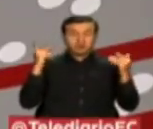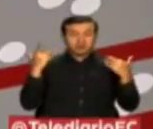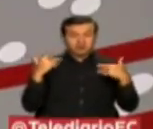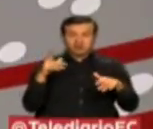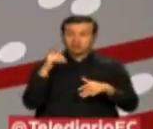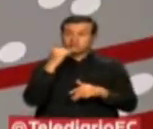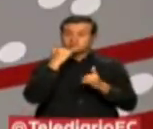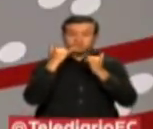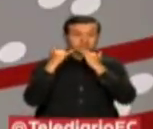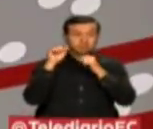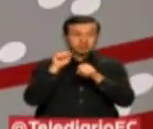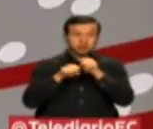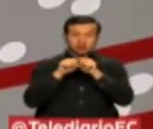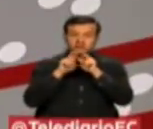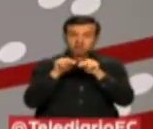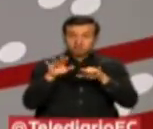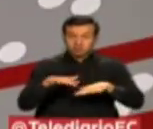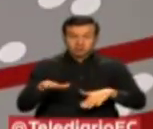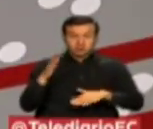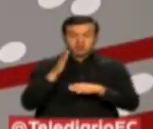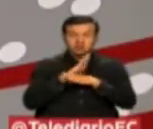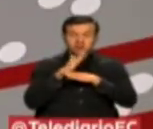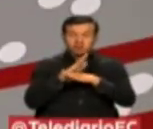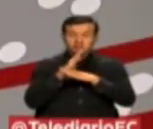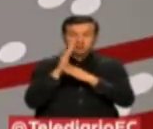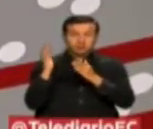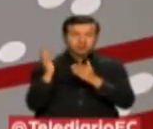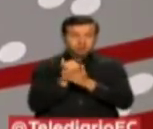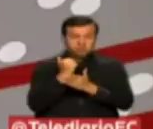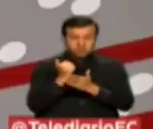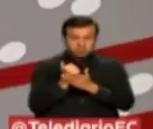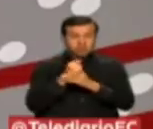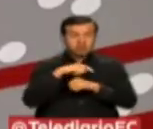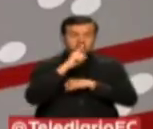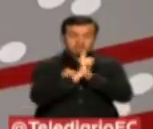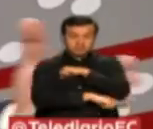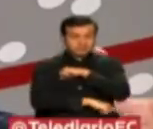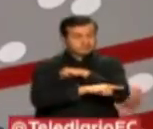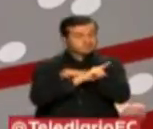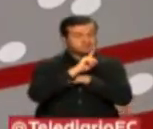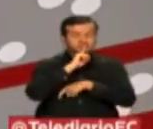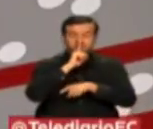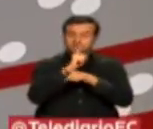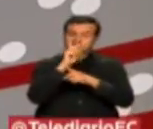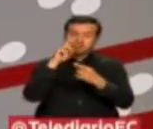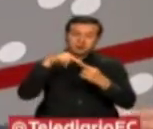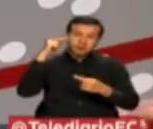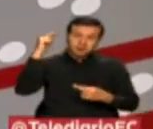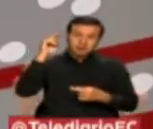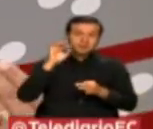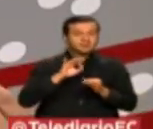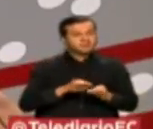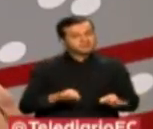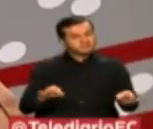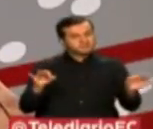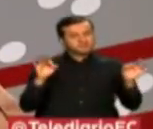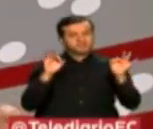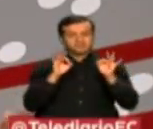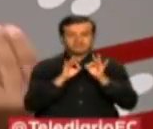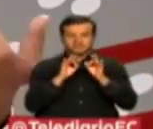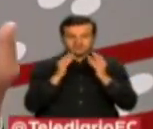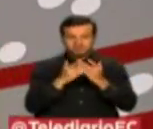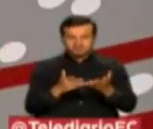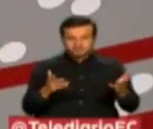por delitos ambientales vinculados a la pesca de tiburón en Galápagos, y hacer de esto una posición regional, donde efectivamente